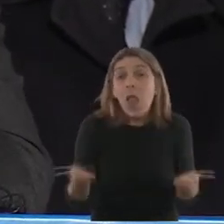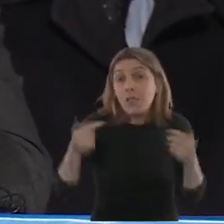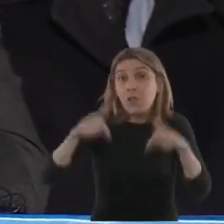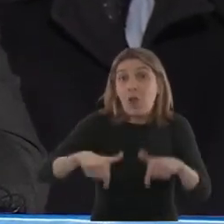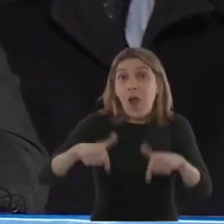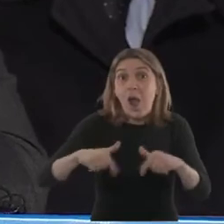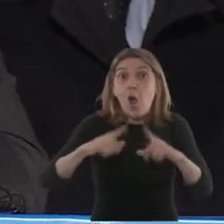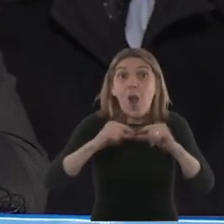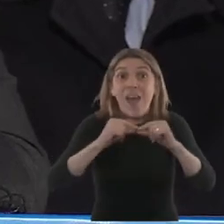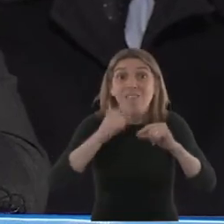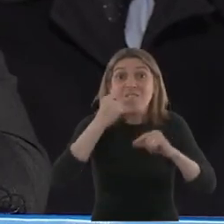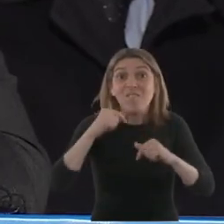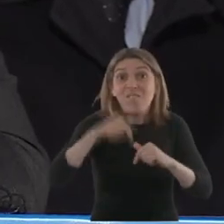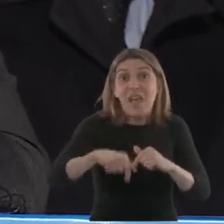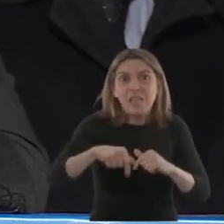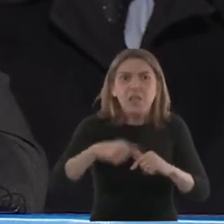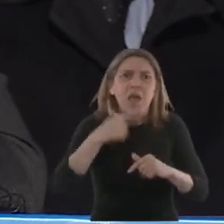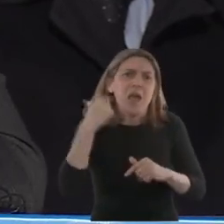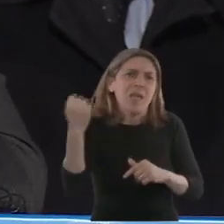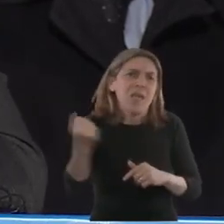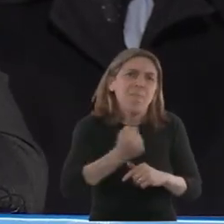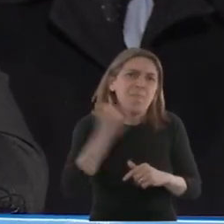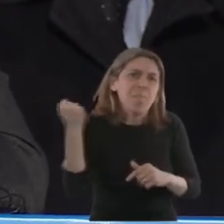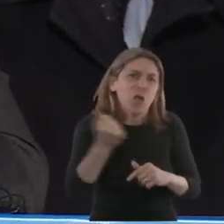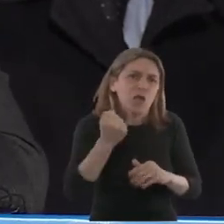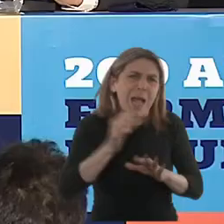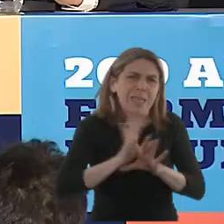en esta fecha tan importante,